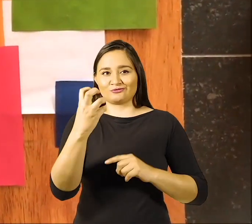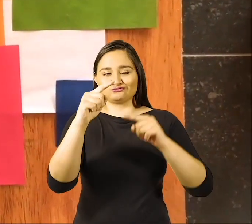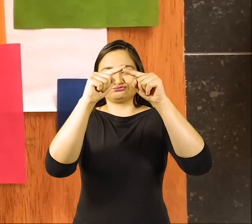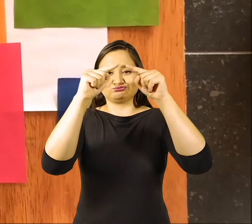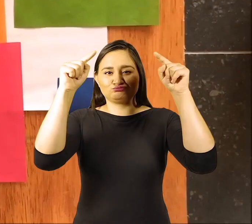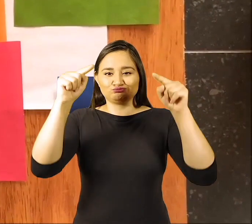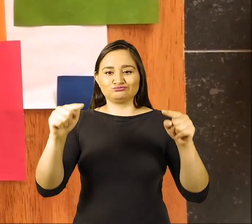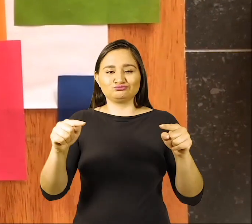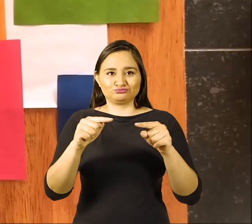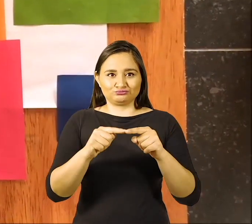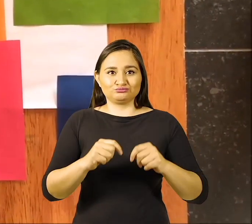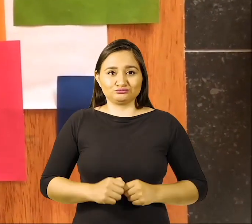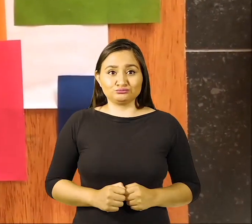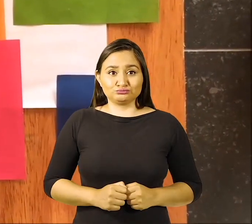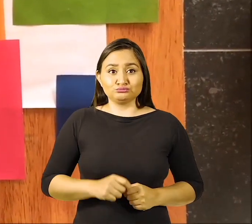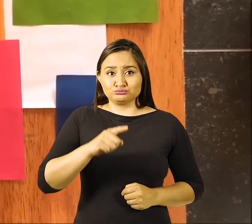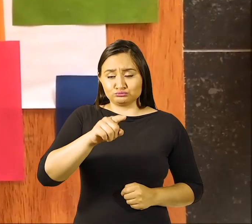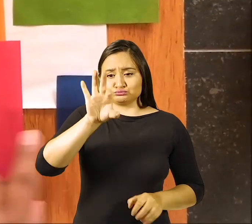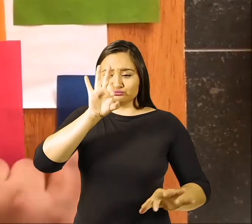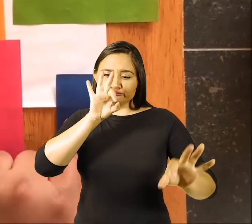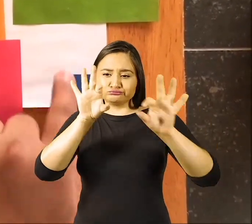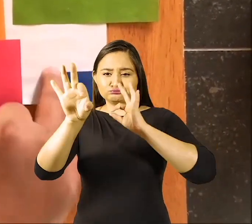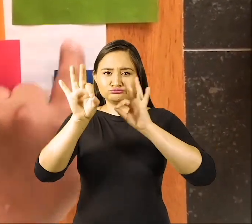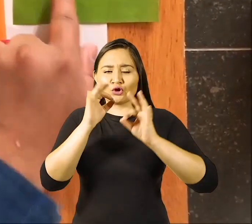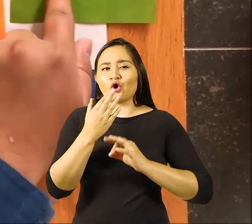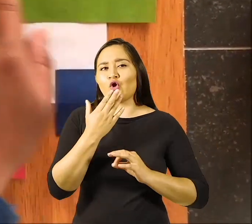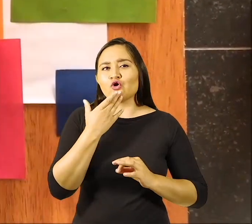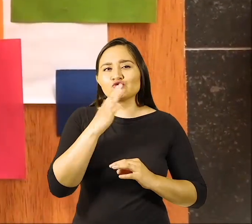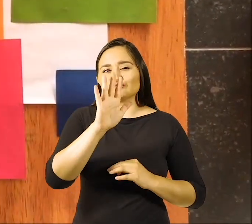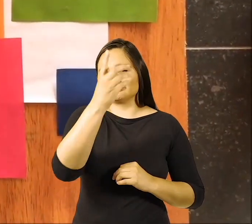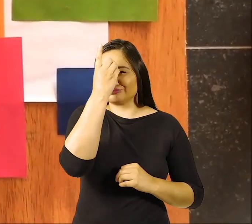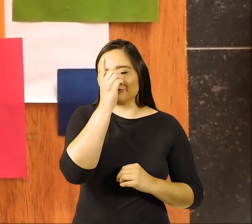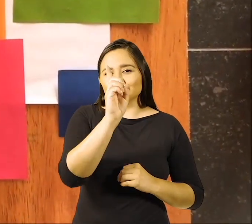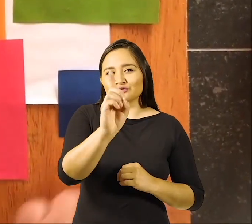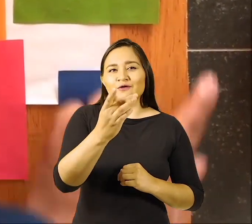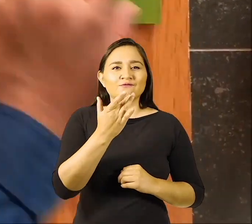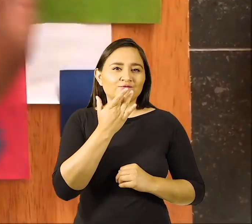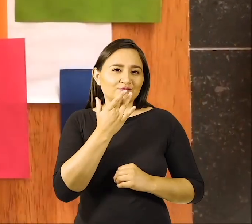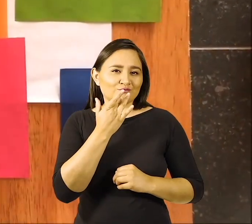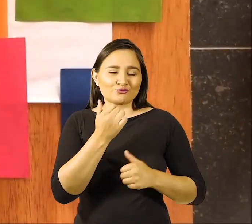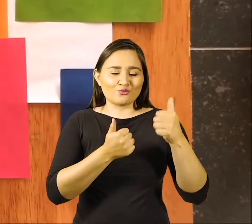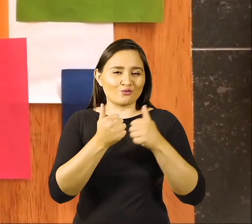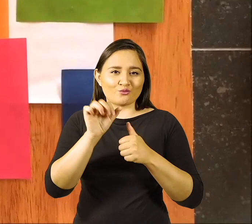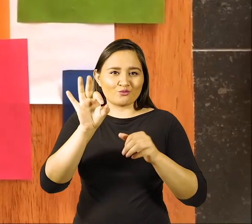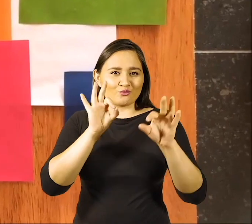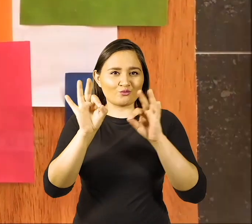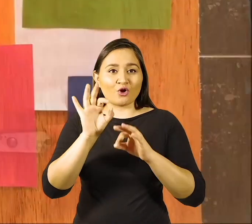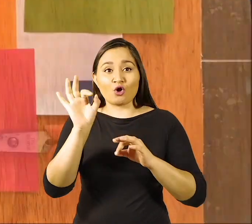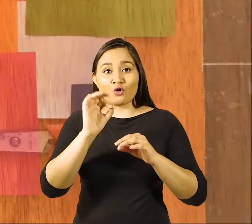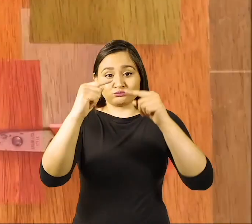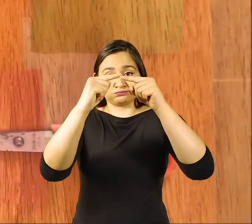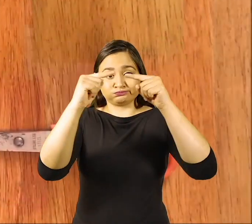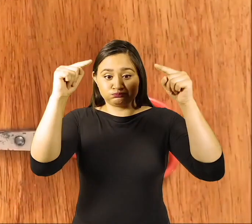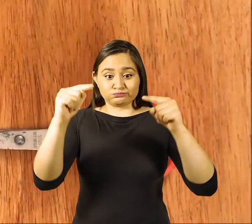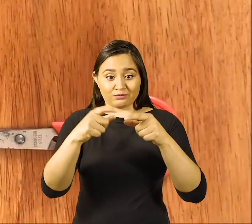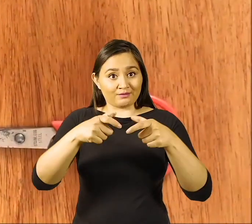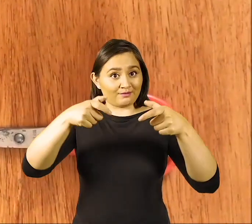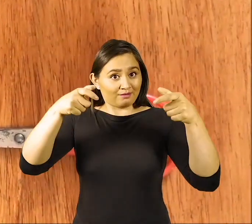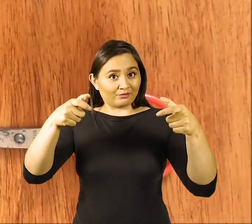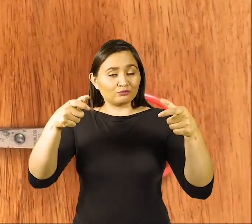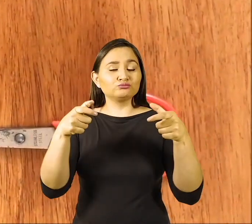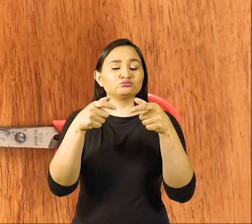Tú puedes escoger el color o los tamaños.